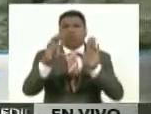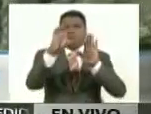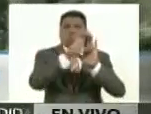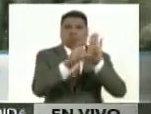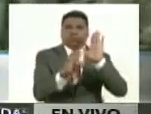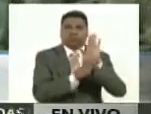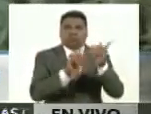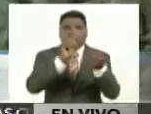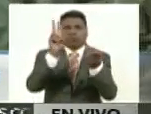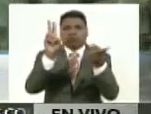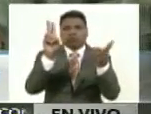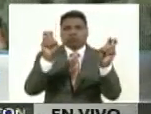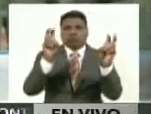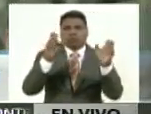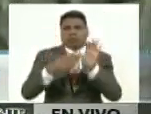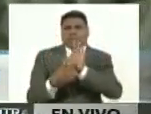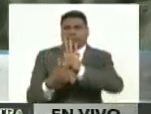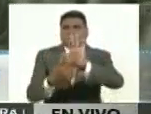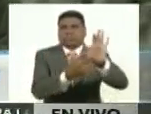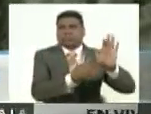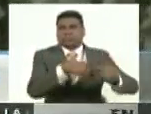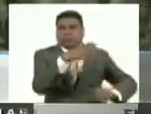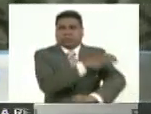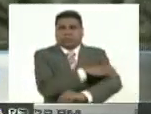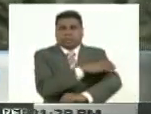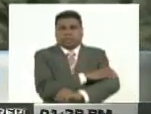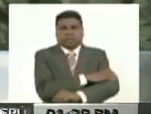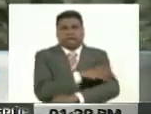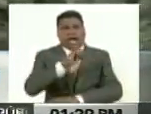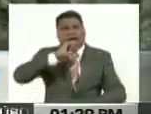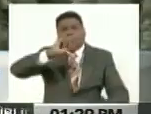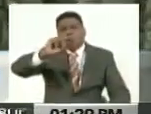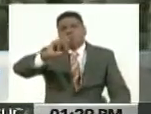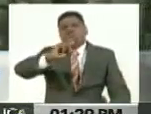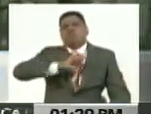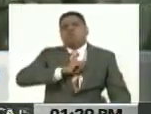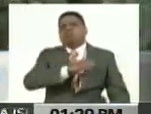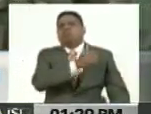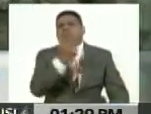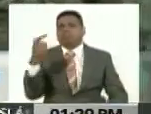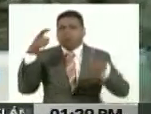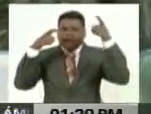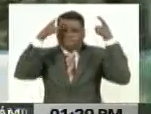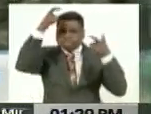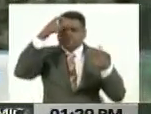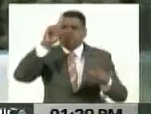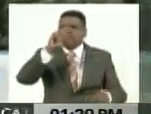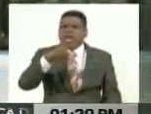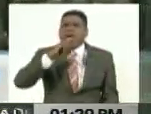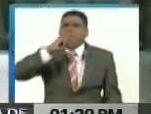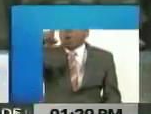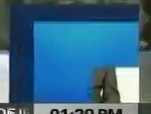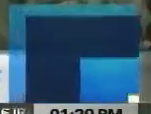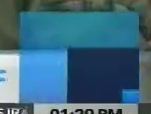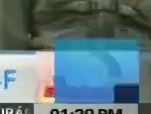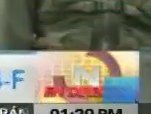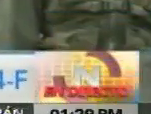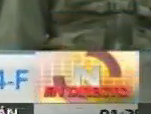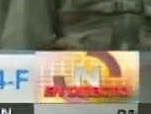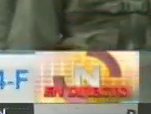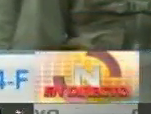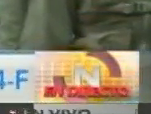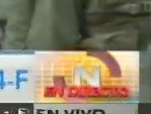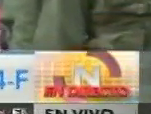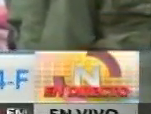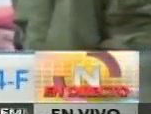derecha? Por eso lo odian a él, y en su odio odian al pueblo, porque saben que Chávez es pueblo. Chávez